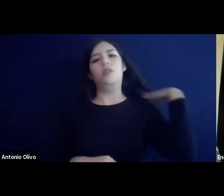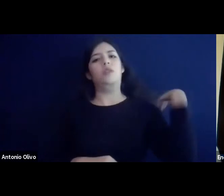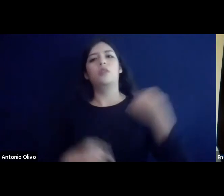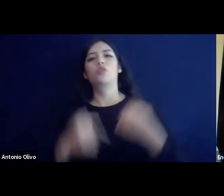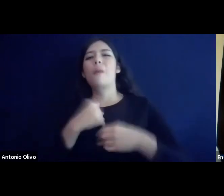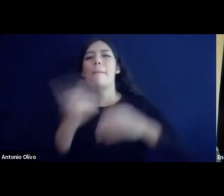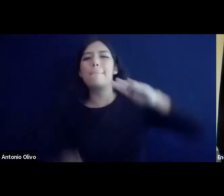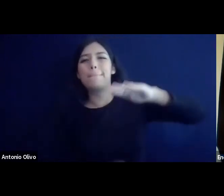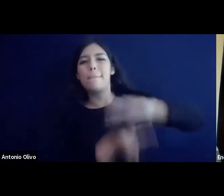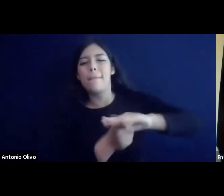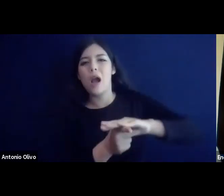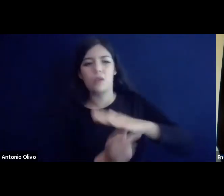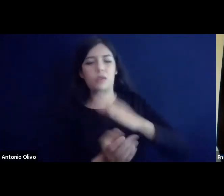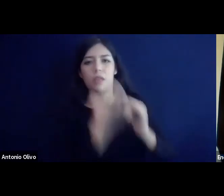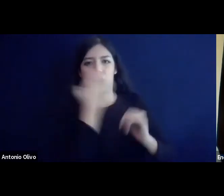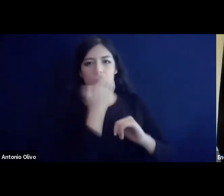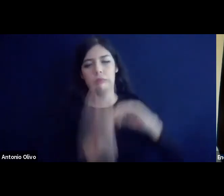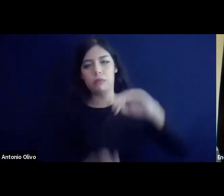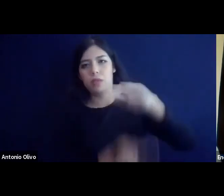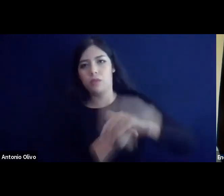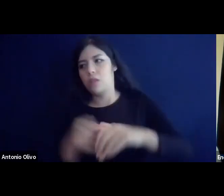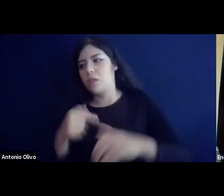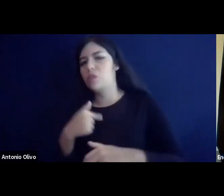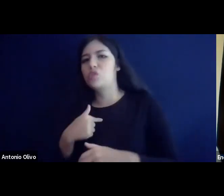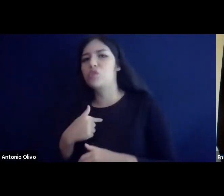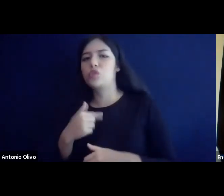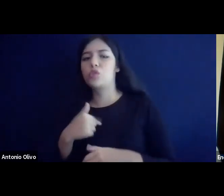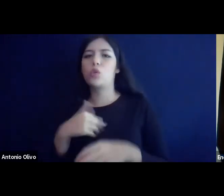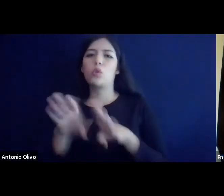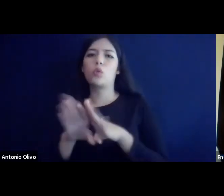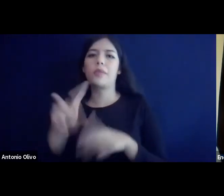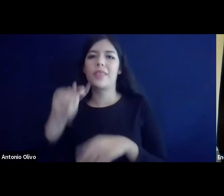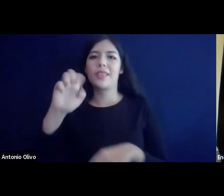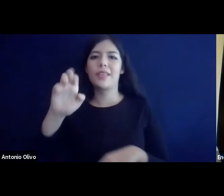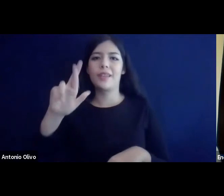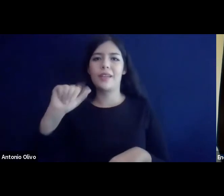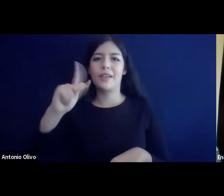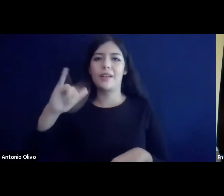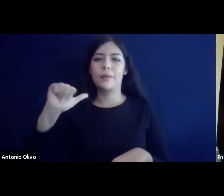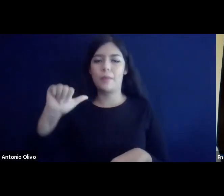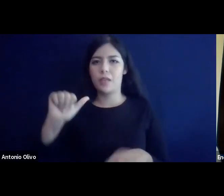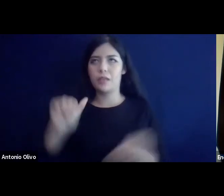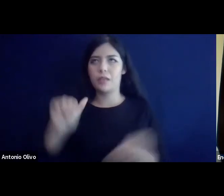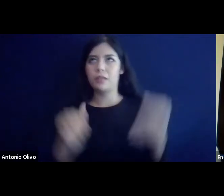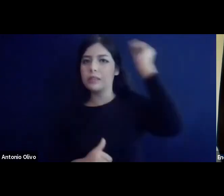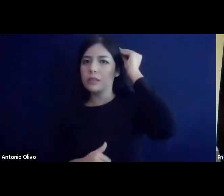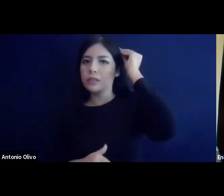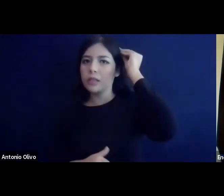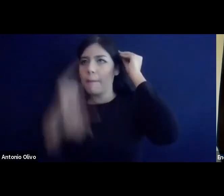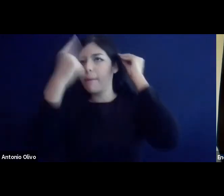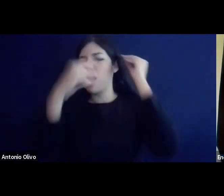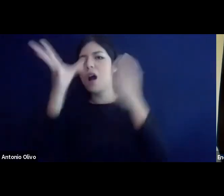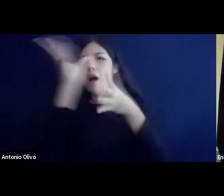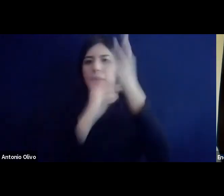la terapia. Sí seguía estudiando, pero más lento. Y además me quedé alrededor de 8 meses